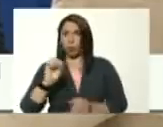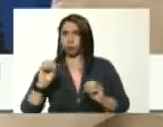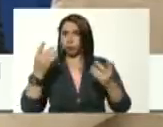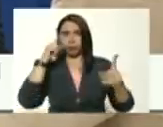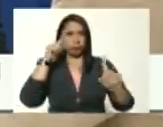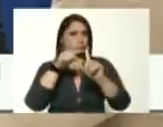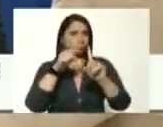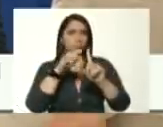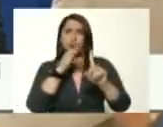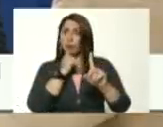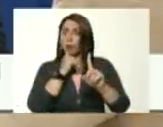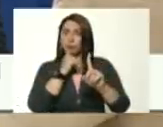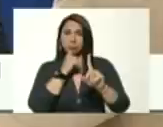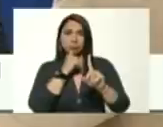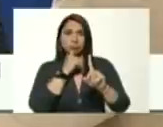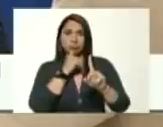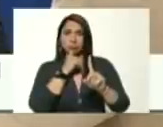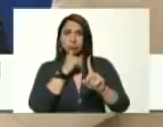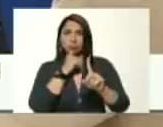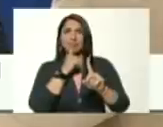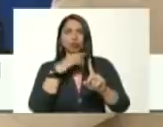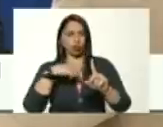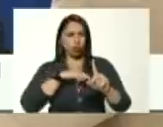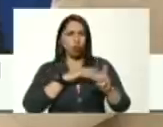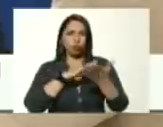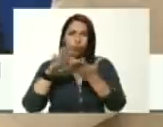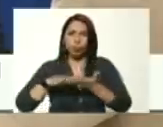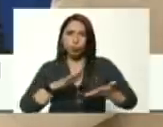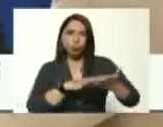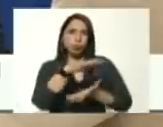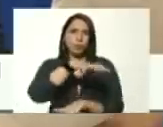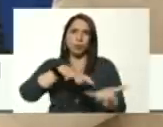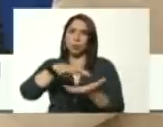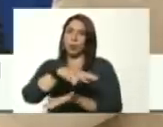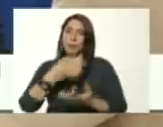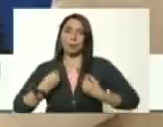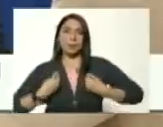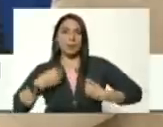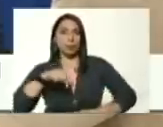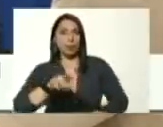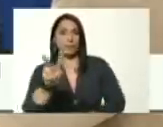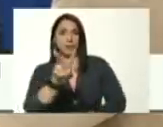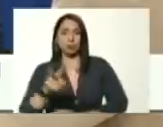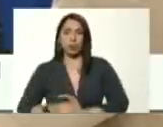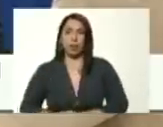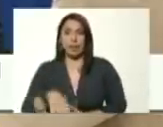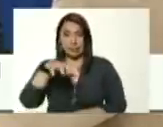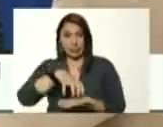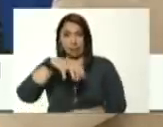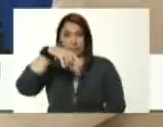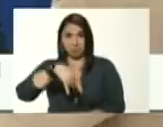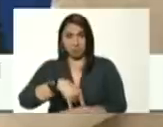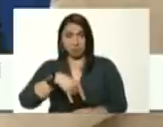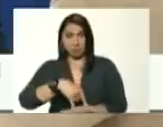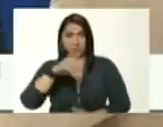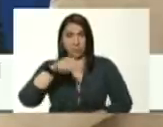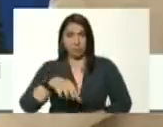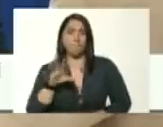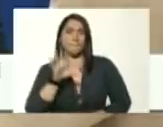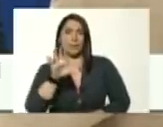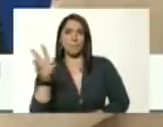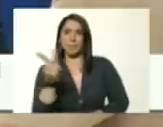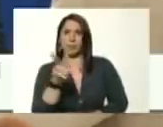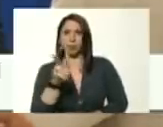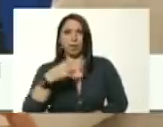si no logramos con las soluciones a los problemas que hoy estamos viviendo en el estado y en el país y por ello